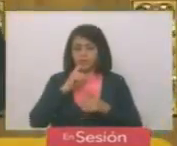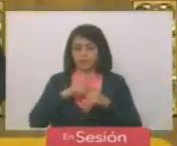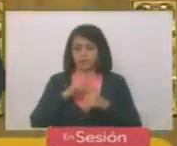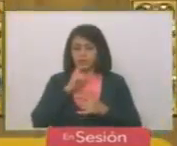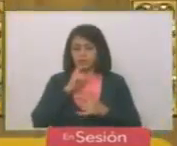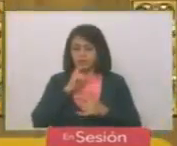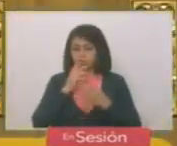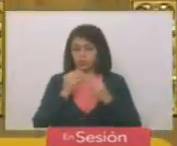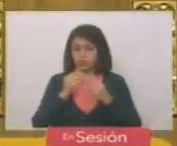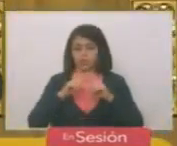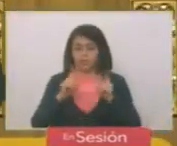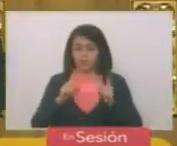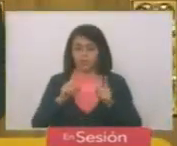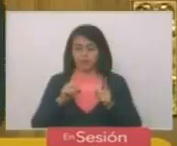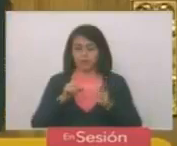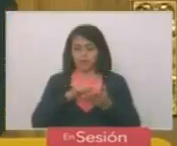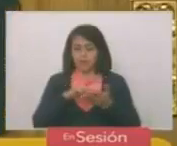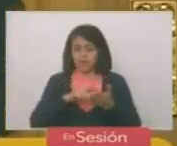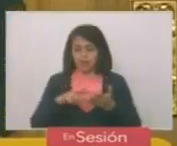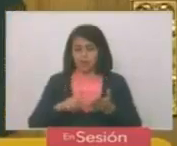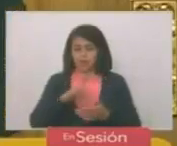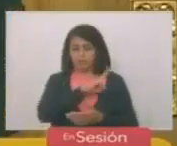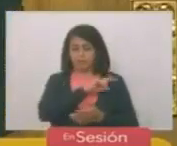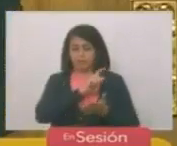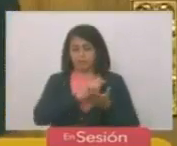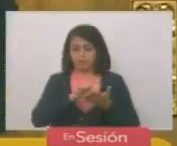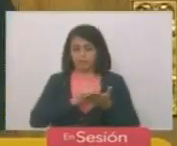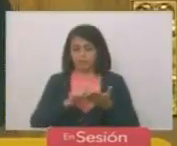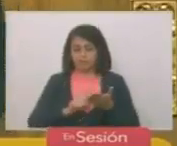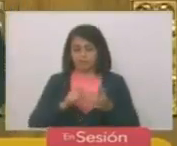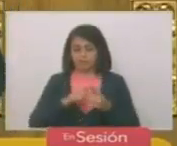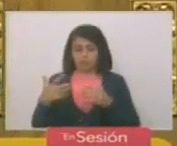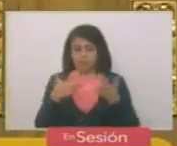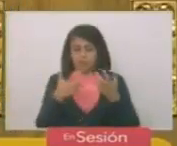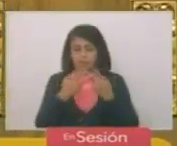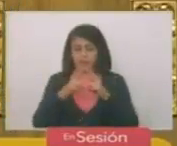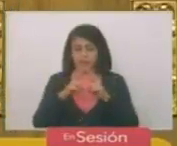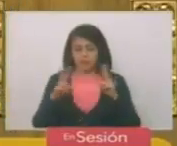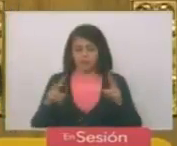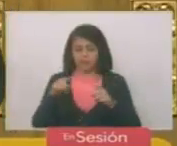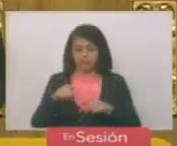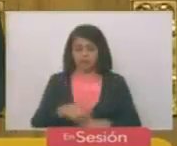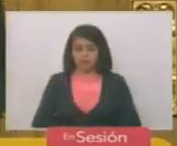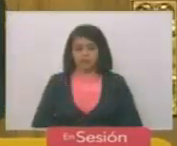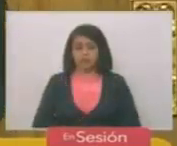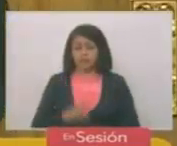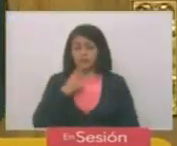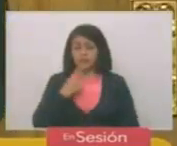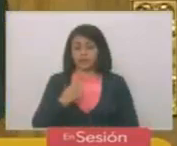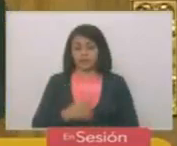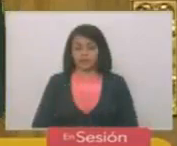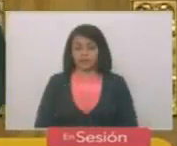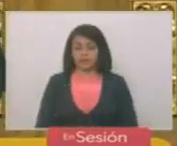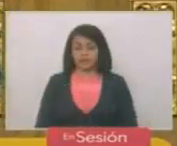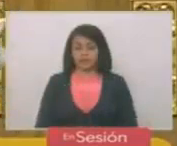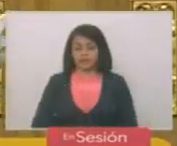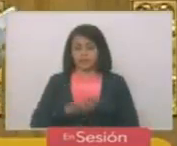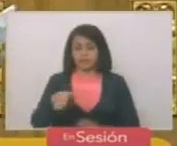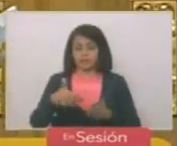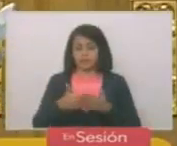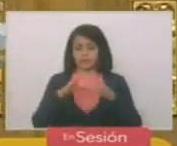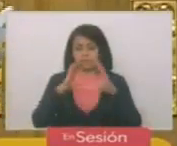complejas, pero León Tolstoy, autor de Guerra y Paz, Ana Karina, él señalaba que si todos